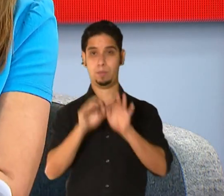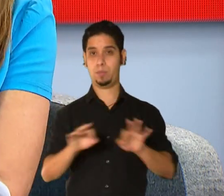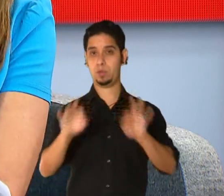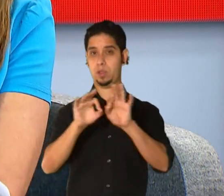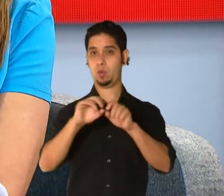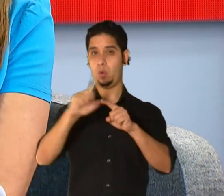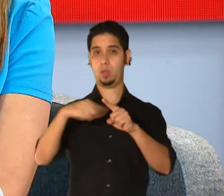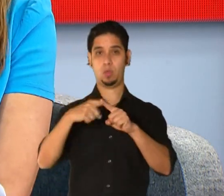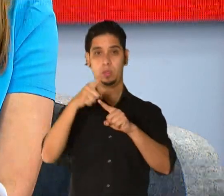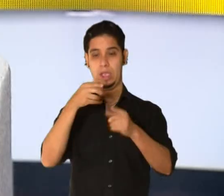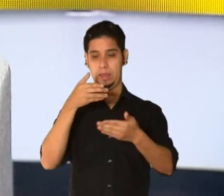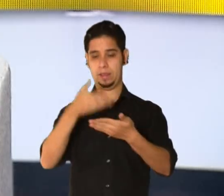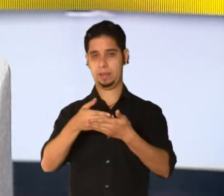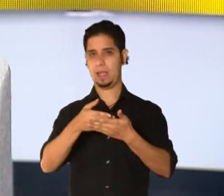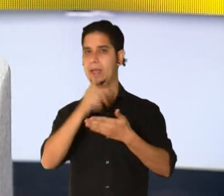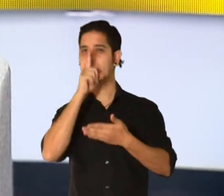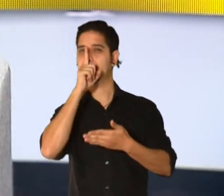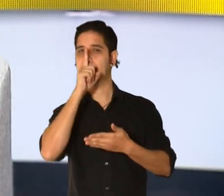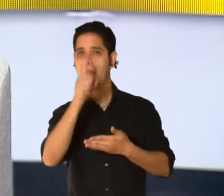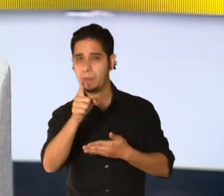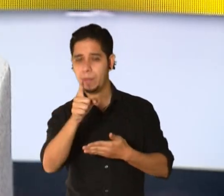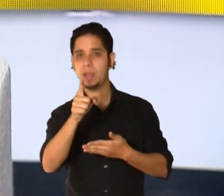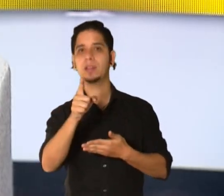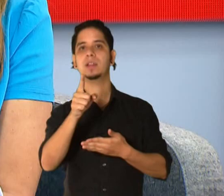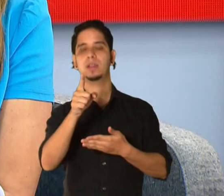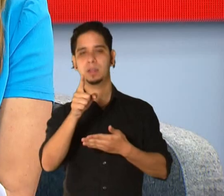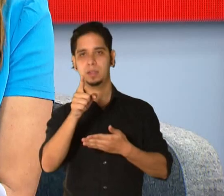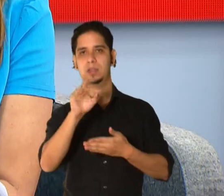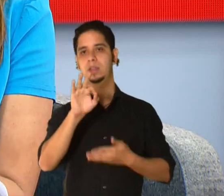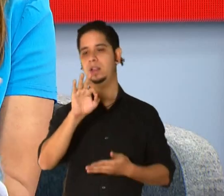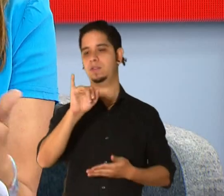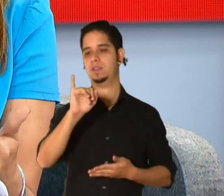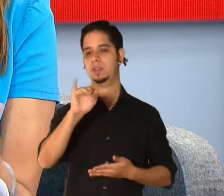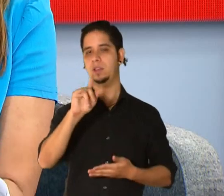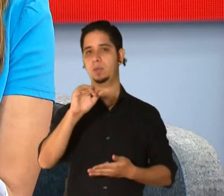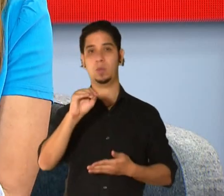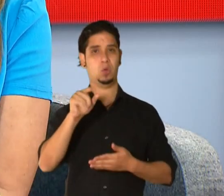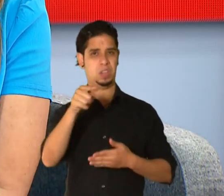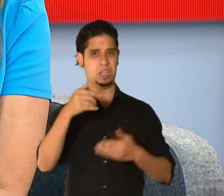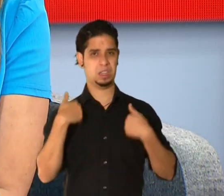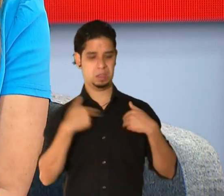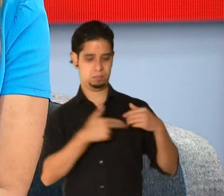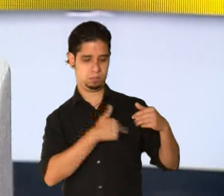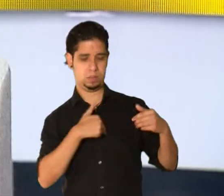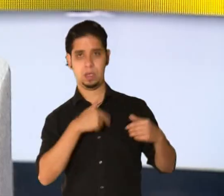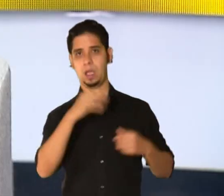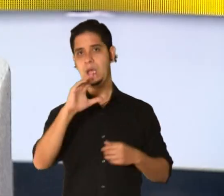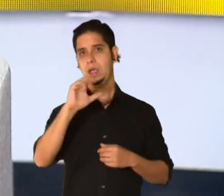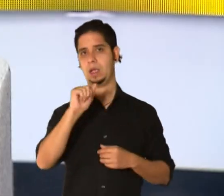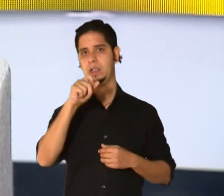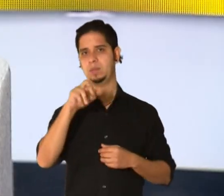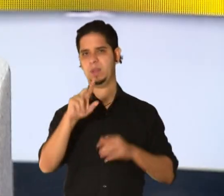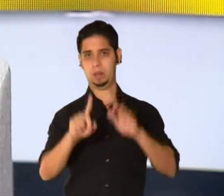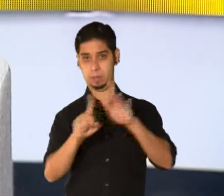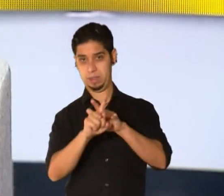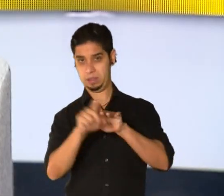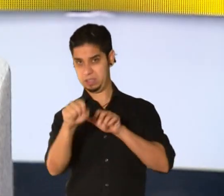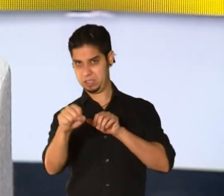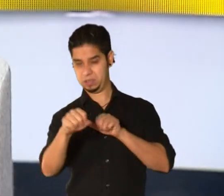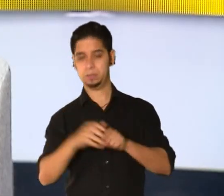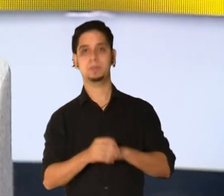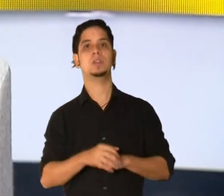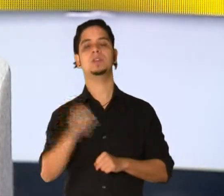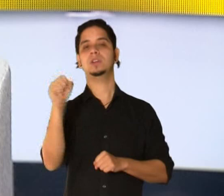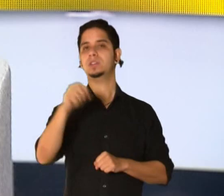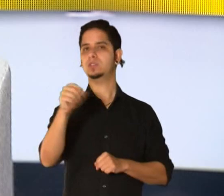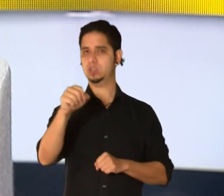sean ustedes. Así es. Del fideicomiso. ¿Vienen identificados como el programa Casper? ¿Cómo vienen identificados? Sí, venimos